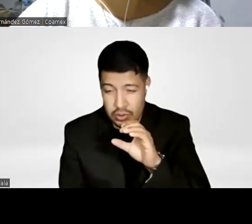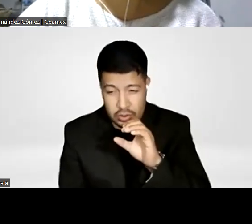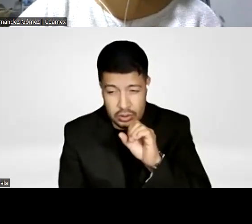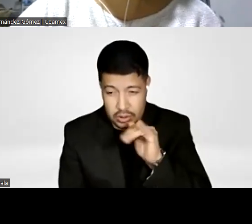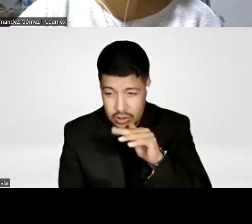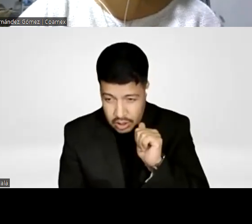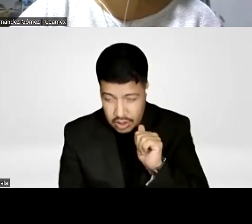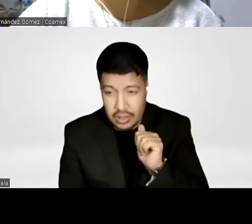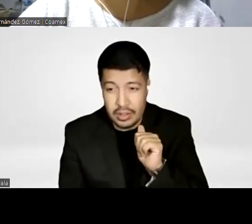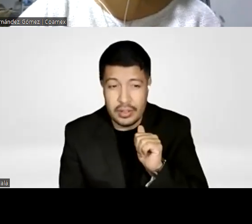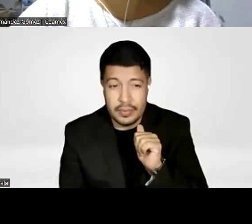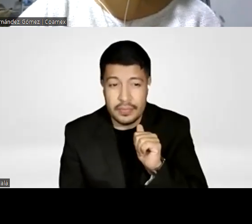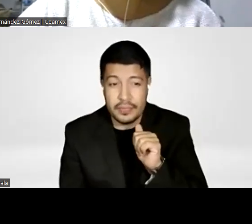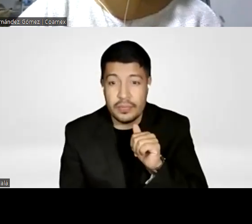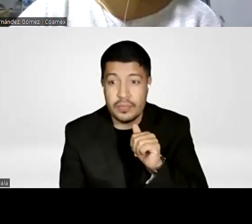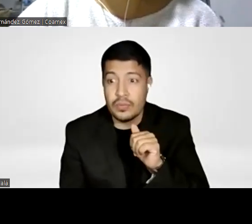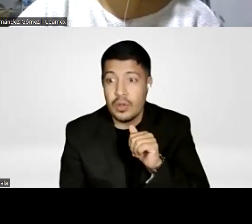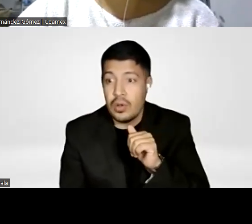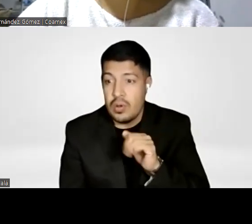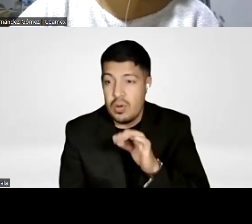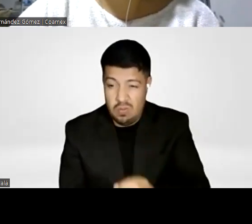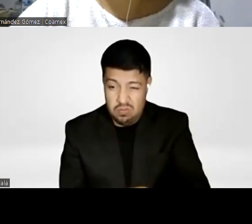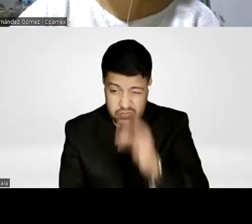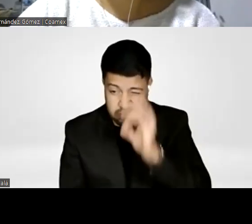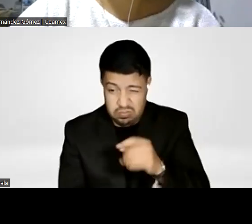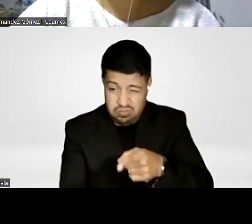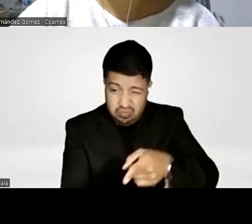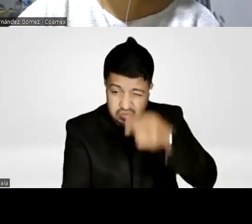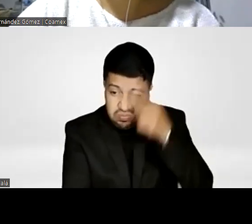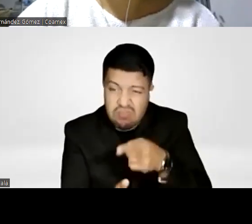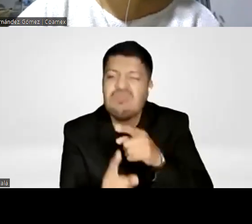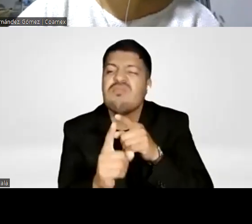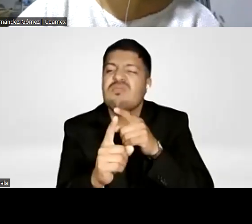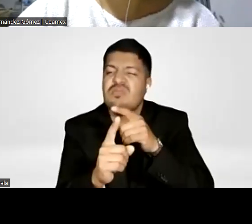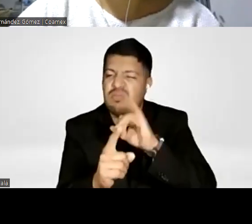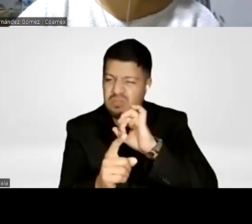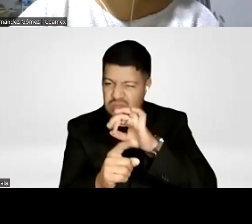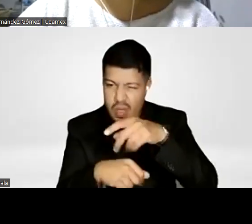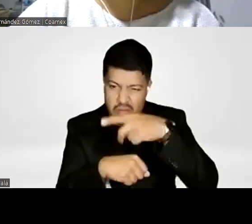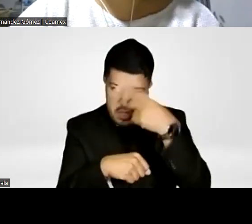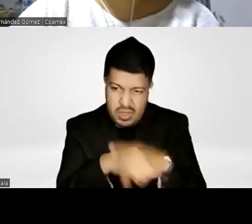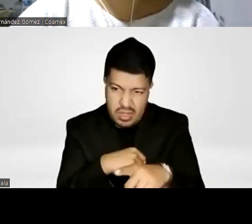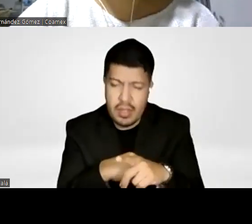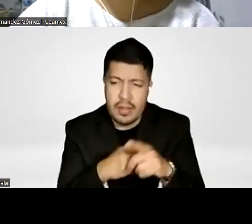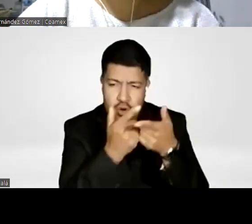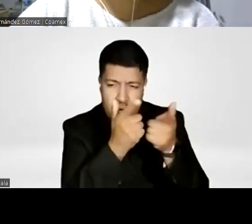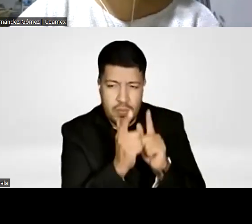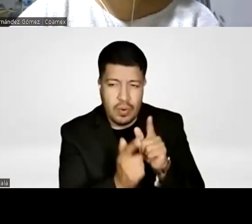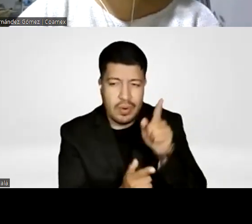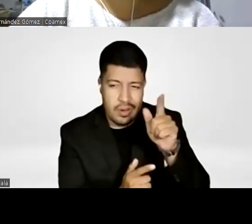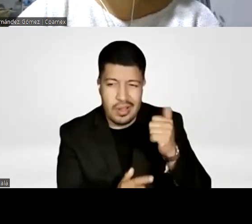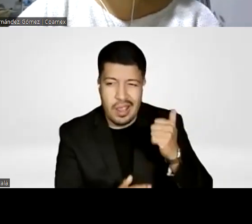Ninguno ha sido concluyente. Hay uno más reciente que se realizó con dos grupos de estudio, uno en Canadá y otro en Israel,